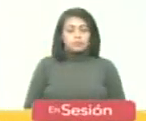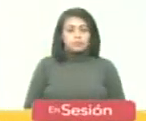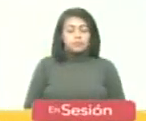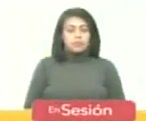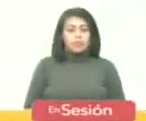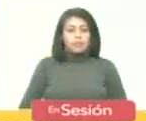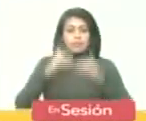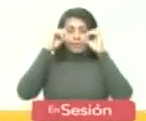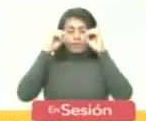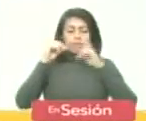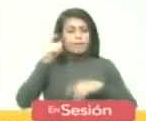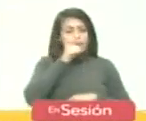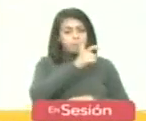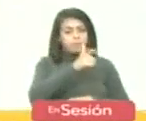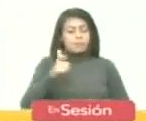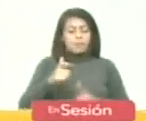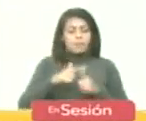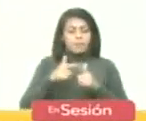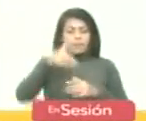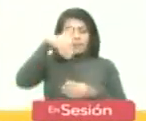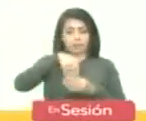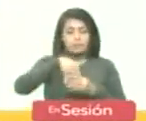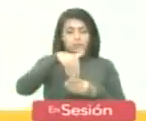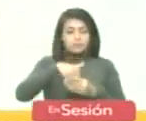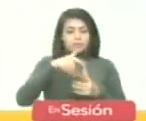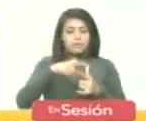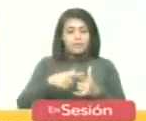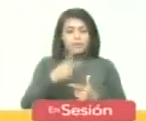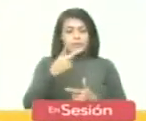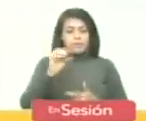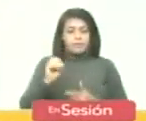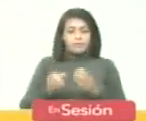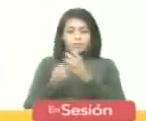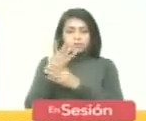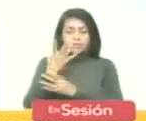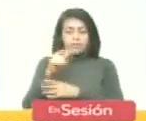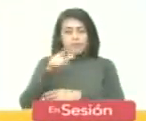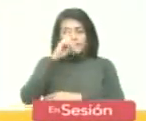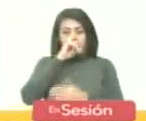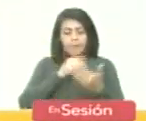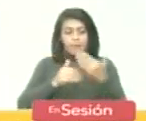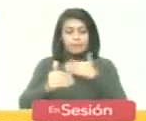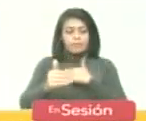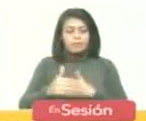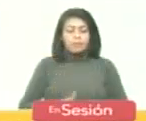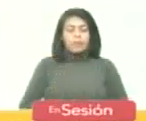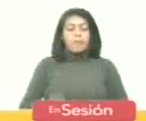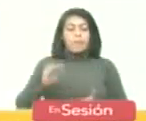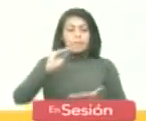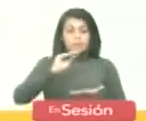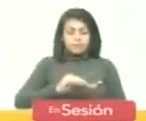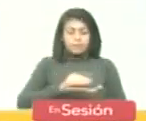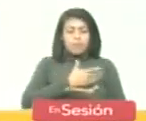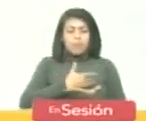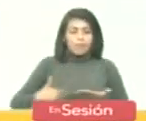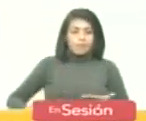por decisión del pueblo en sufragios electorales el 20 de mayo de ese año, es reelecto para el